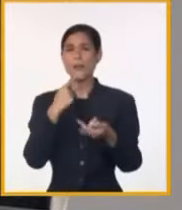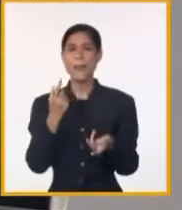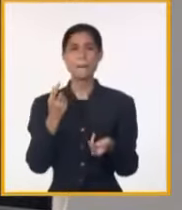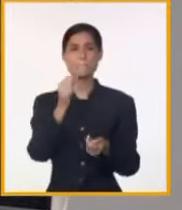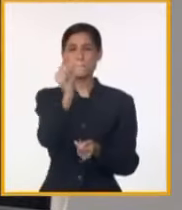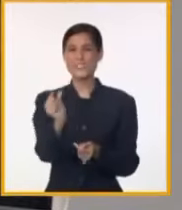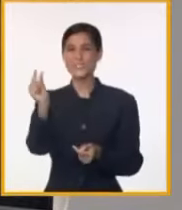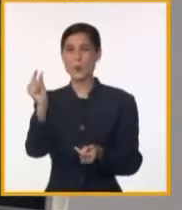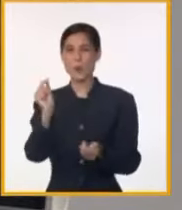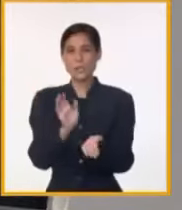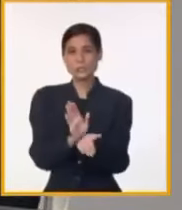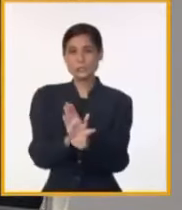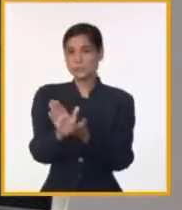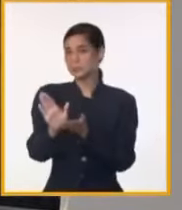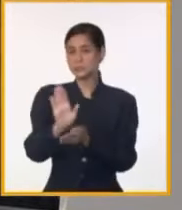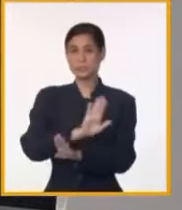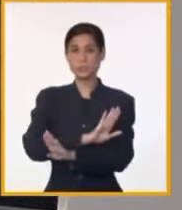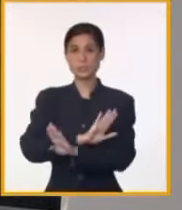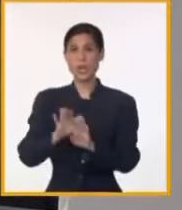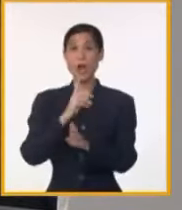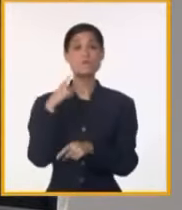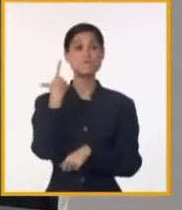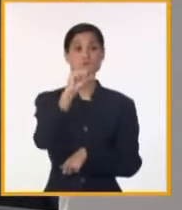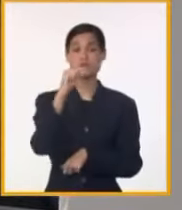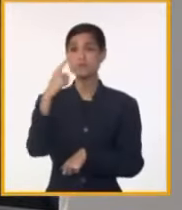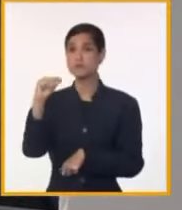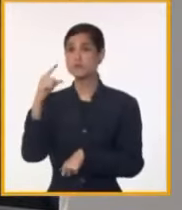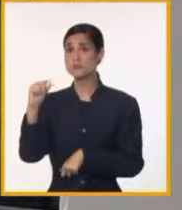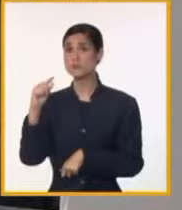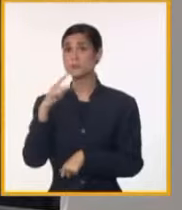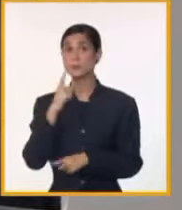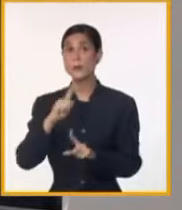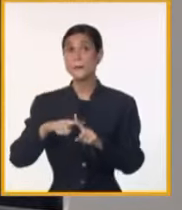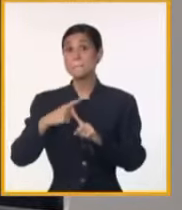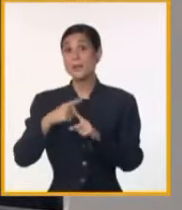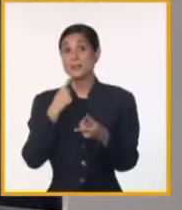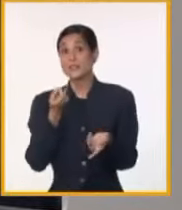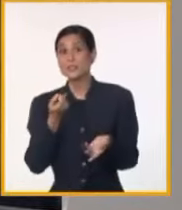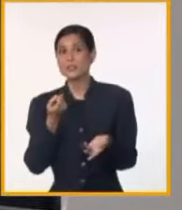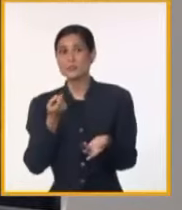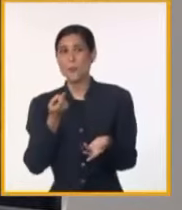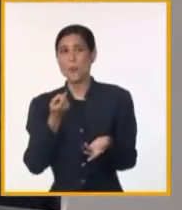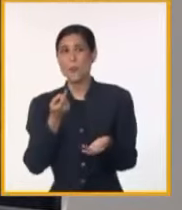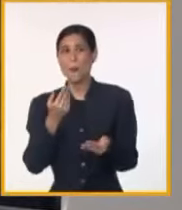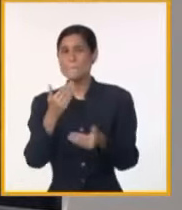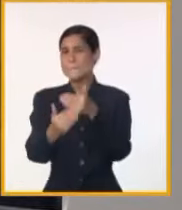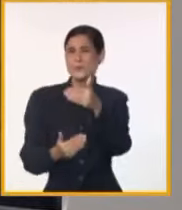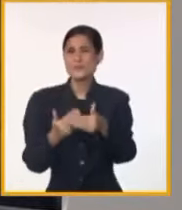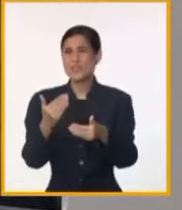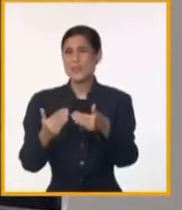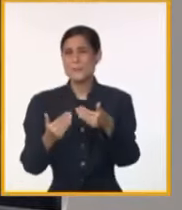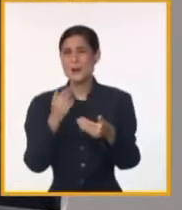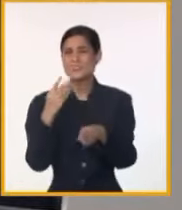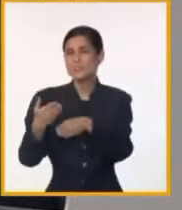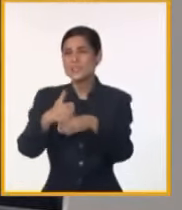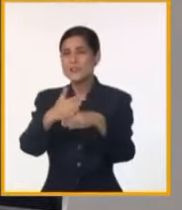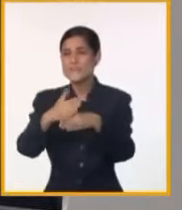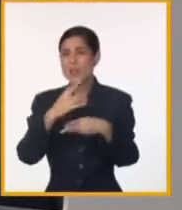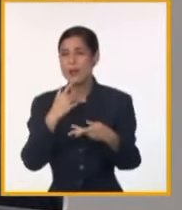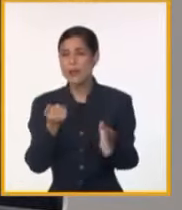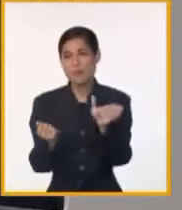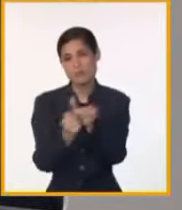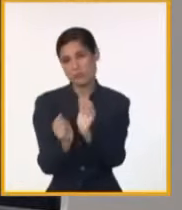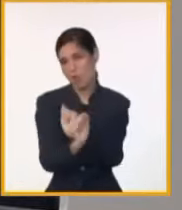y eso es un acto con actos de terrorismo hay escritores eh investigadores de historia judía